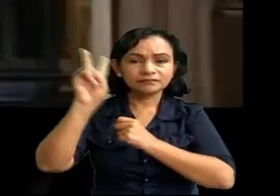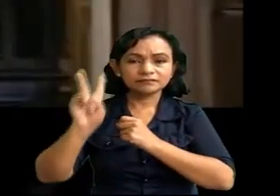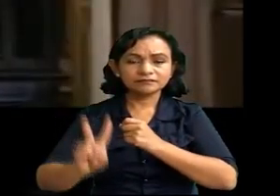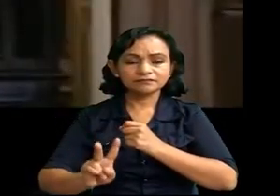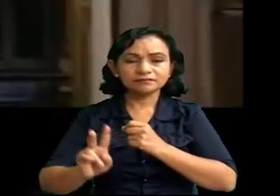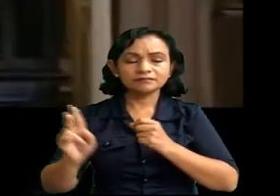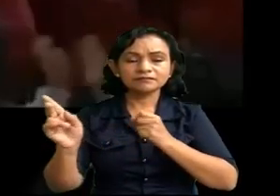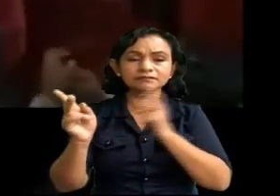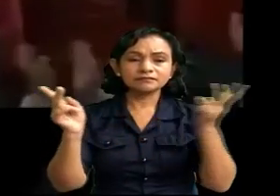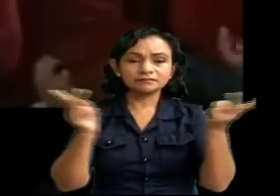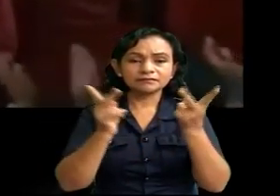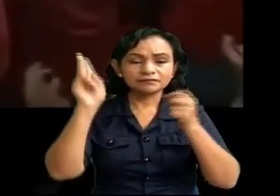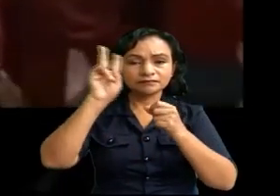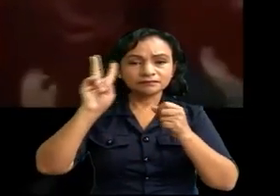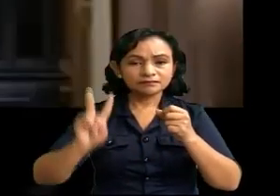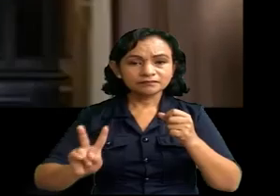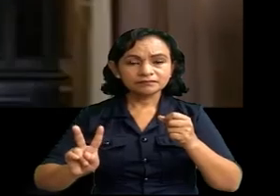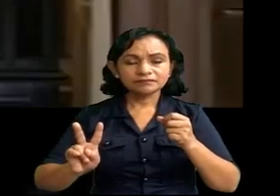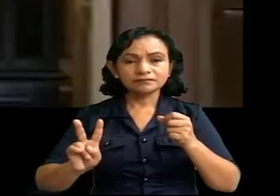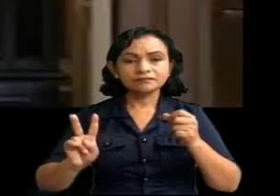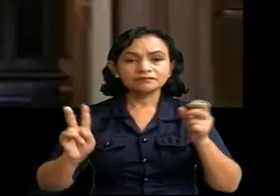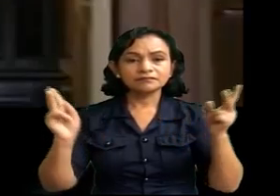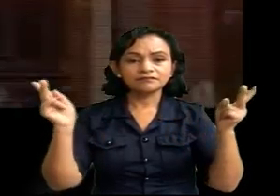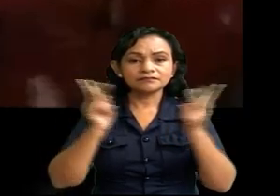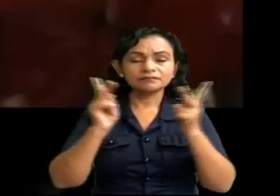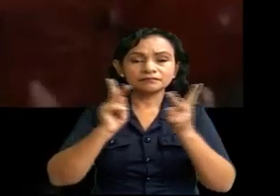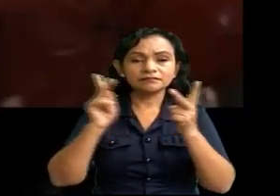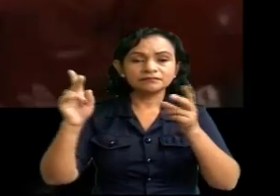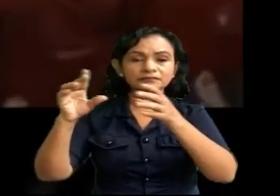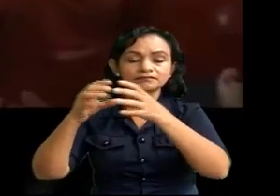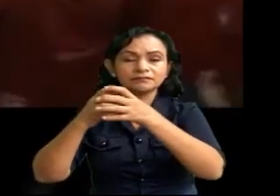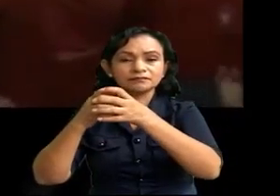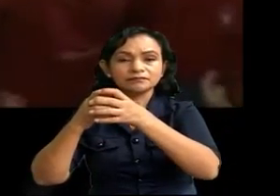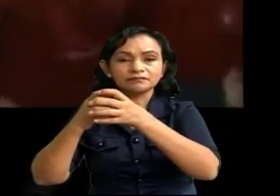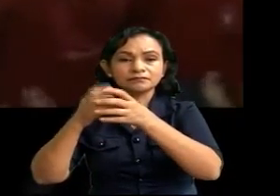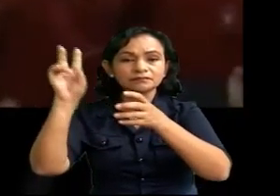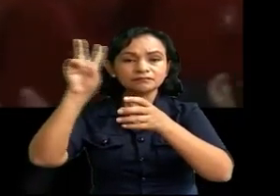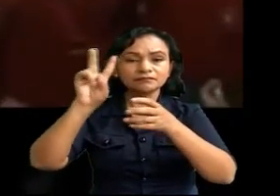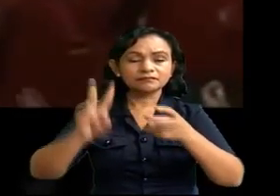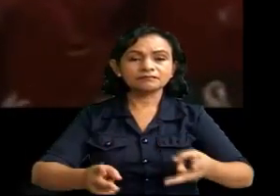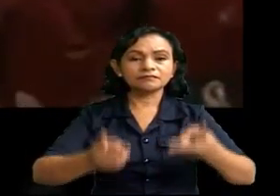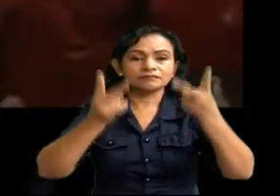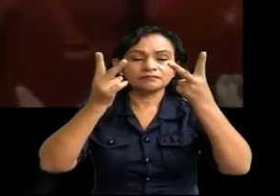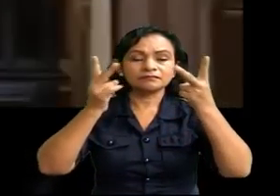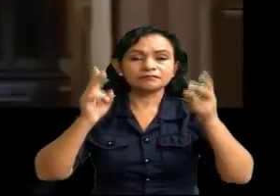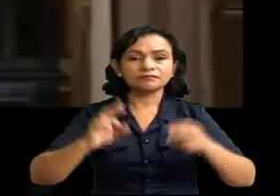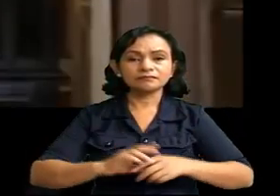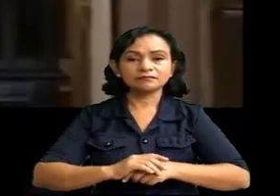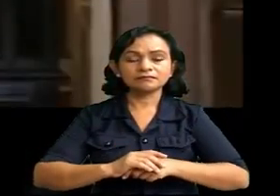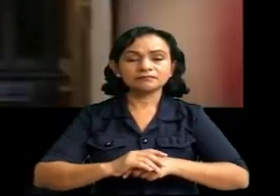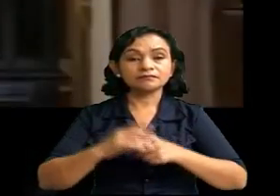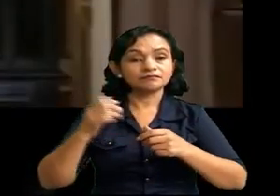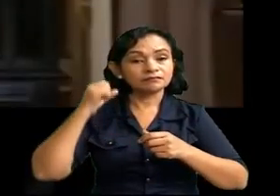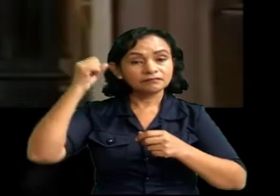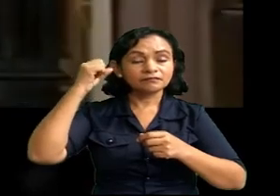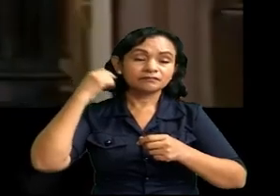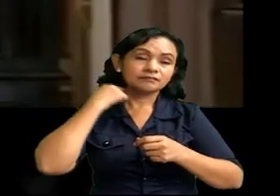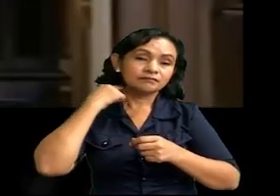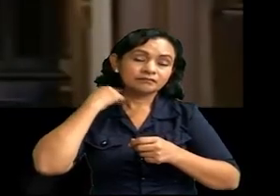¡Viva Venezuela! ¡Vivan los trabajadores! ¡Viva la vida! ¡Hasta la victoria